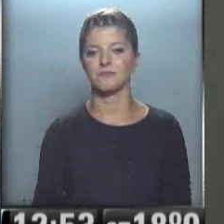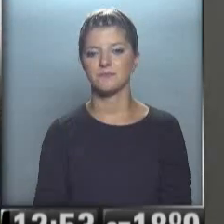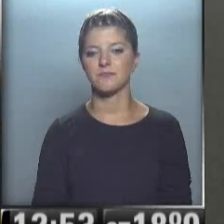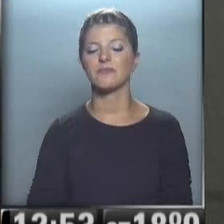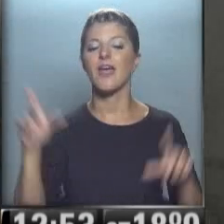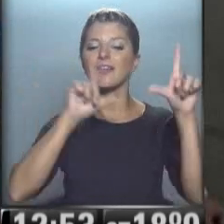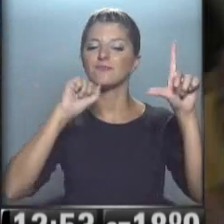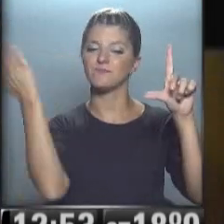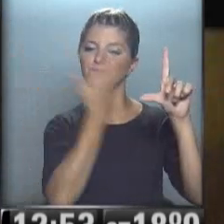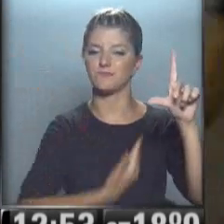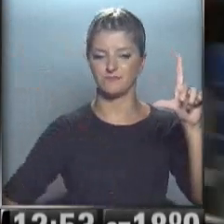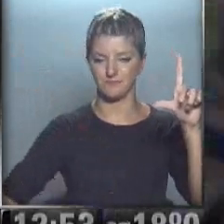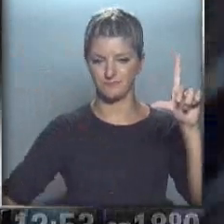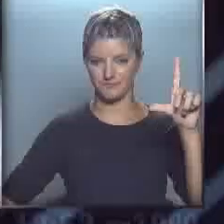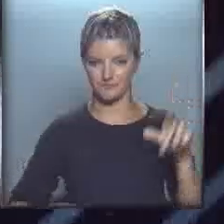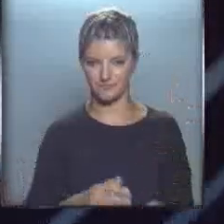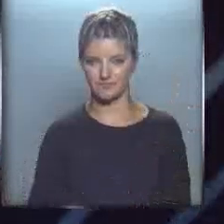por la tv